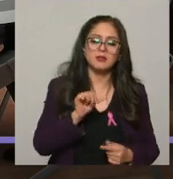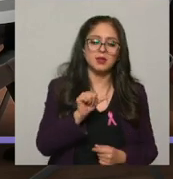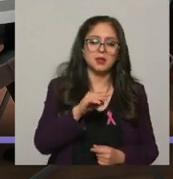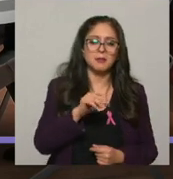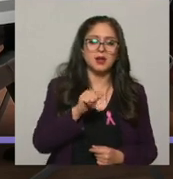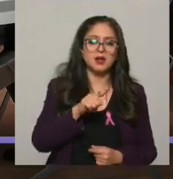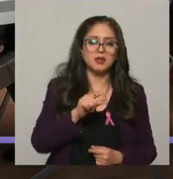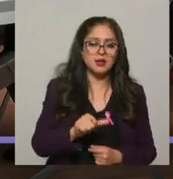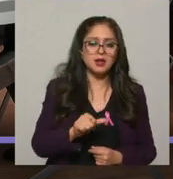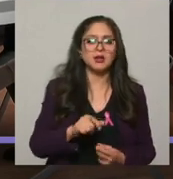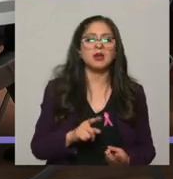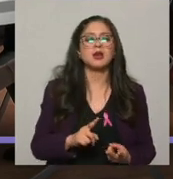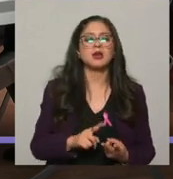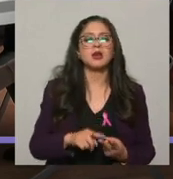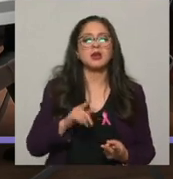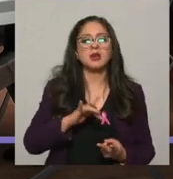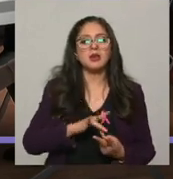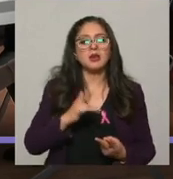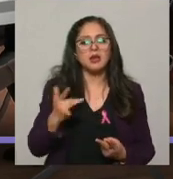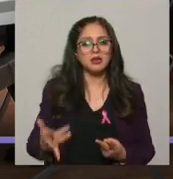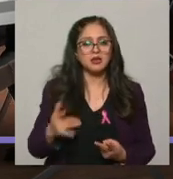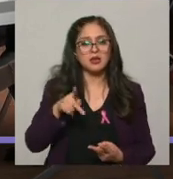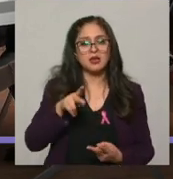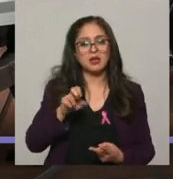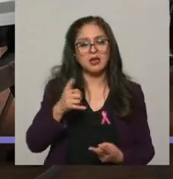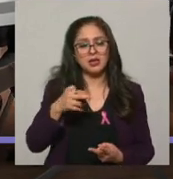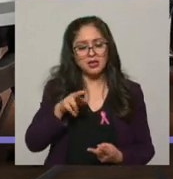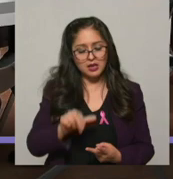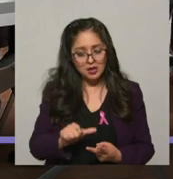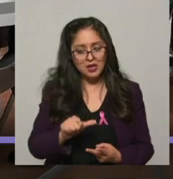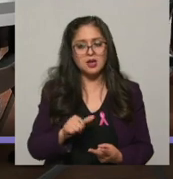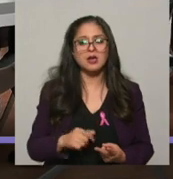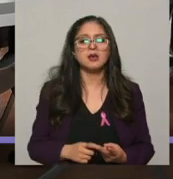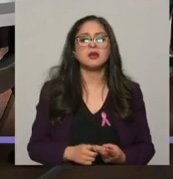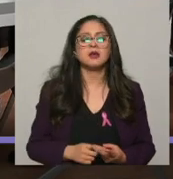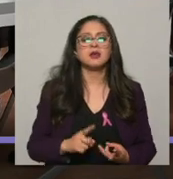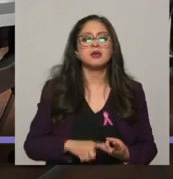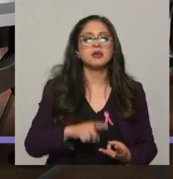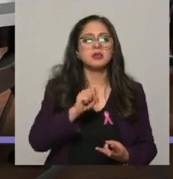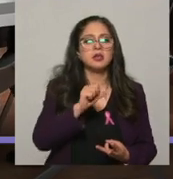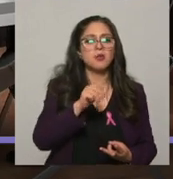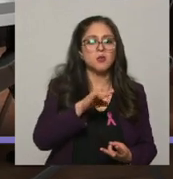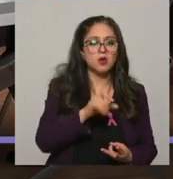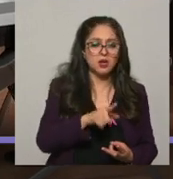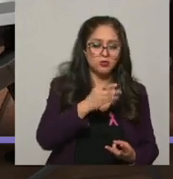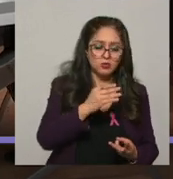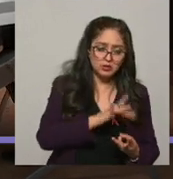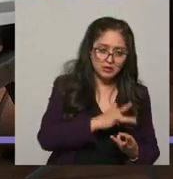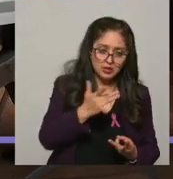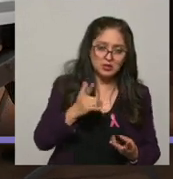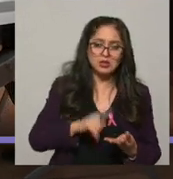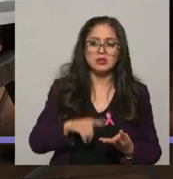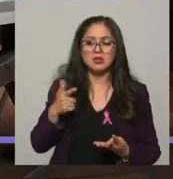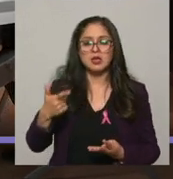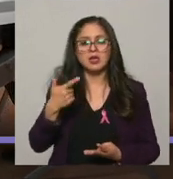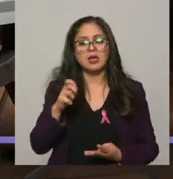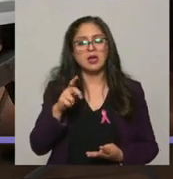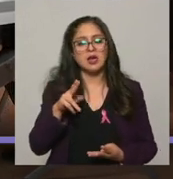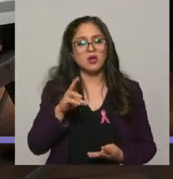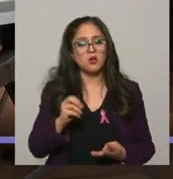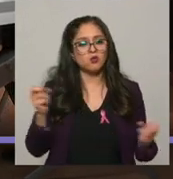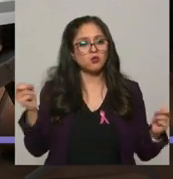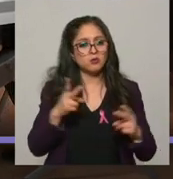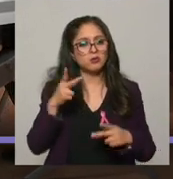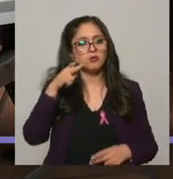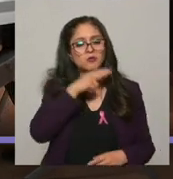Valganón Salazar. Gracias, abogada. Kenia, gracias. Kenia Cuevas. Samuel Yair, muchísimas gracias. Igual Gerardo Sánchez Guadarrama. Nos